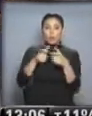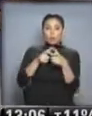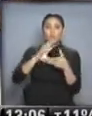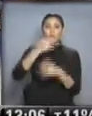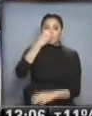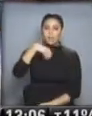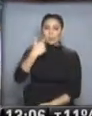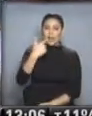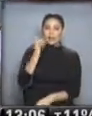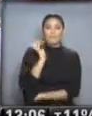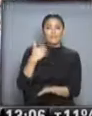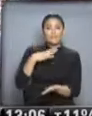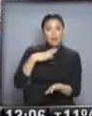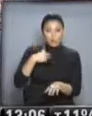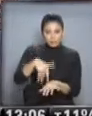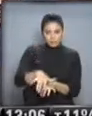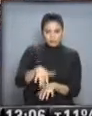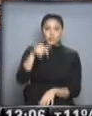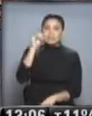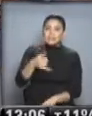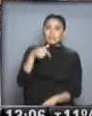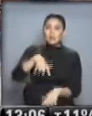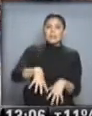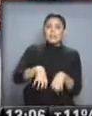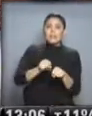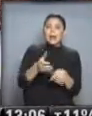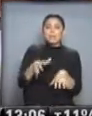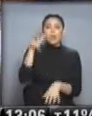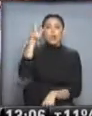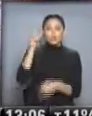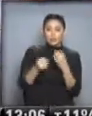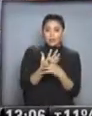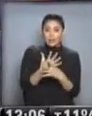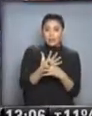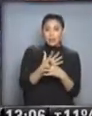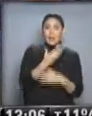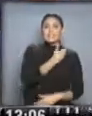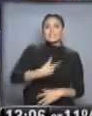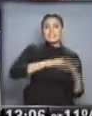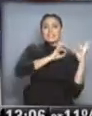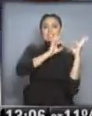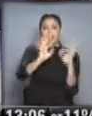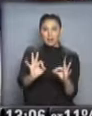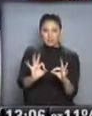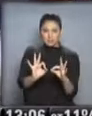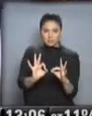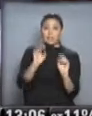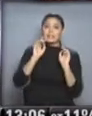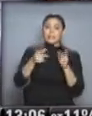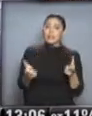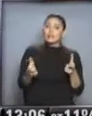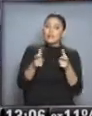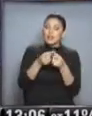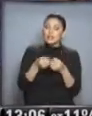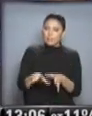formar todavía no empezó pero sí desde muy temprano a partir de las 8 de la mañana comenzaron a llegar los presidentes y con ellos las reuniones